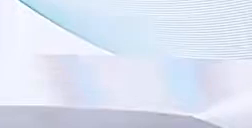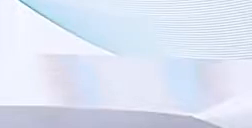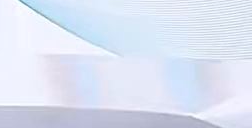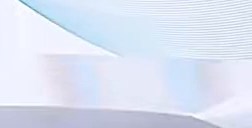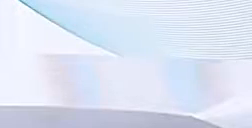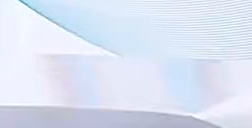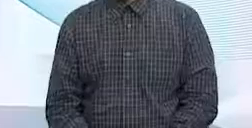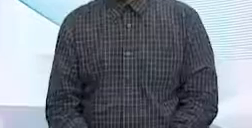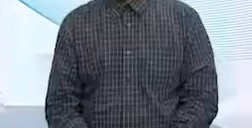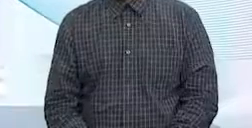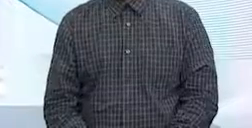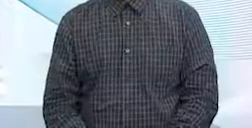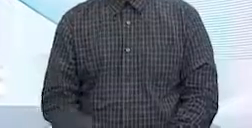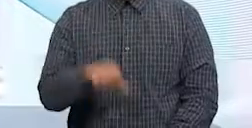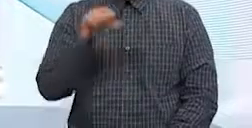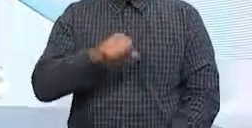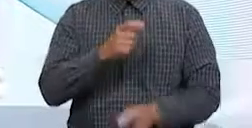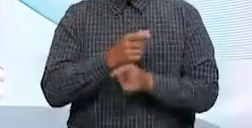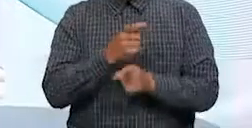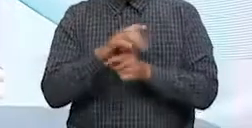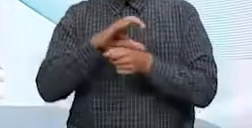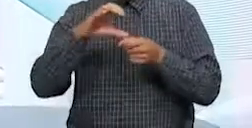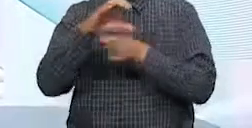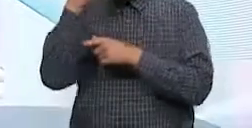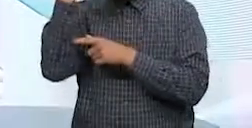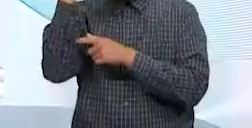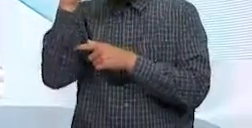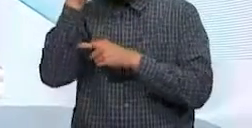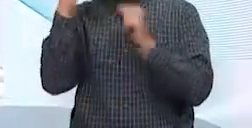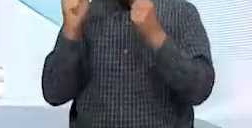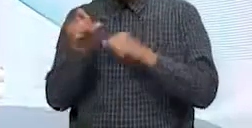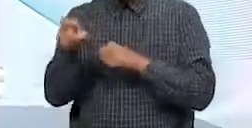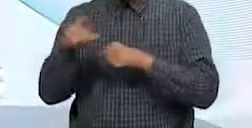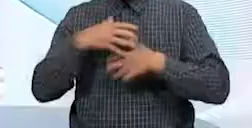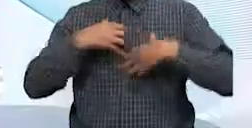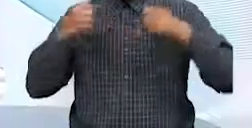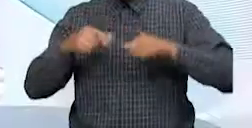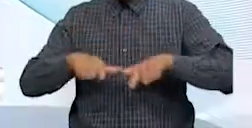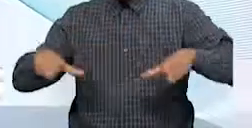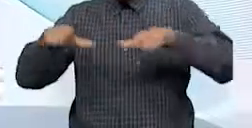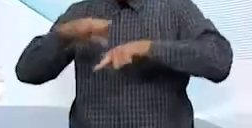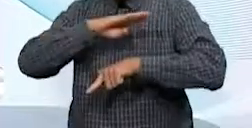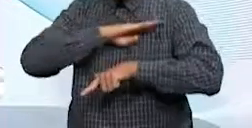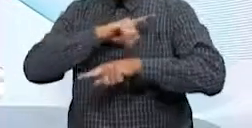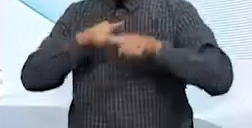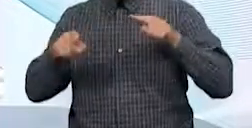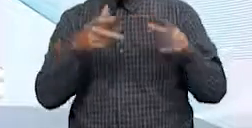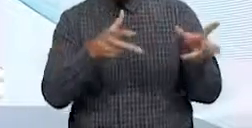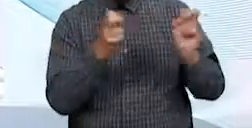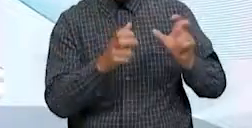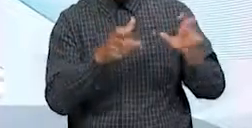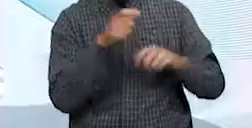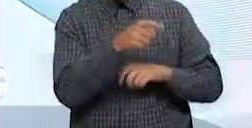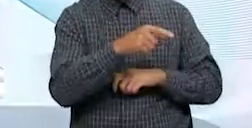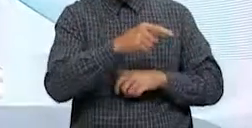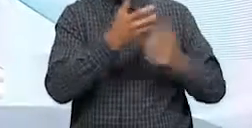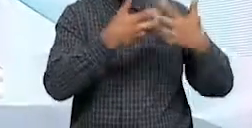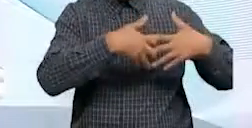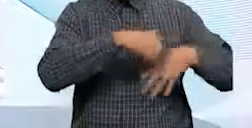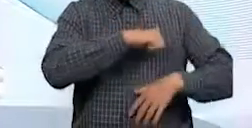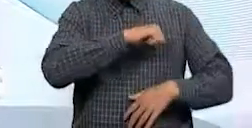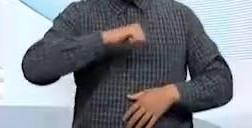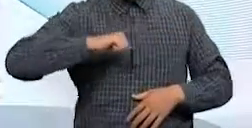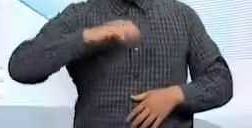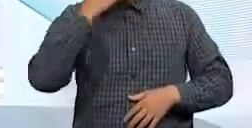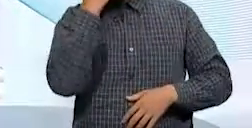Mucha atención que la ciudad de Cúcuta sigue la polémica por un predio que es de la alcaldía, pero está siendo explotado por un privado. Heider Logato, adelante con la información. ¿Cuál